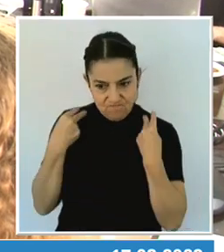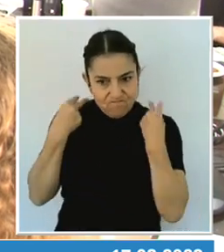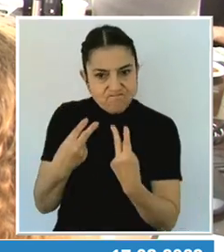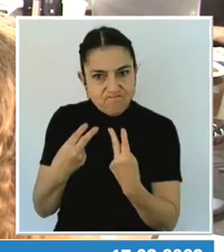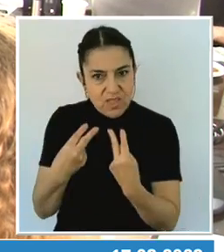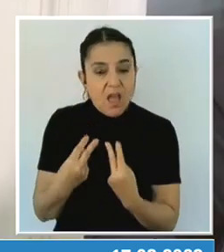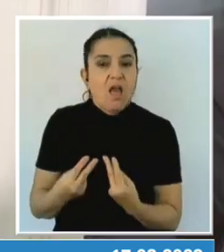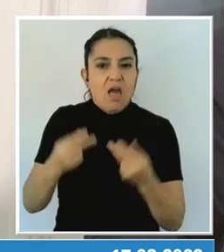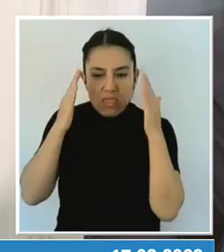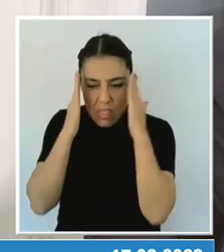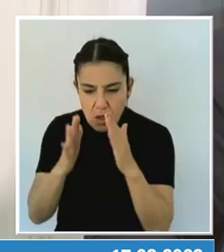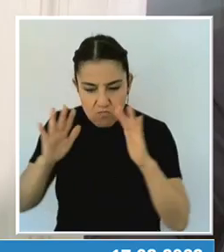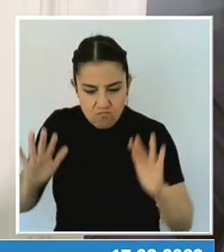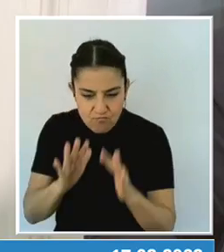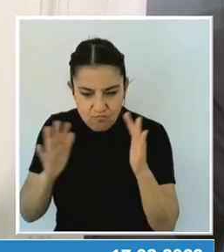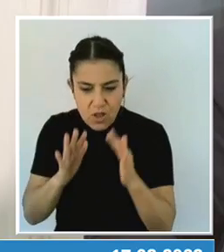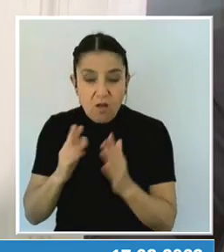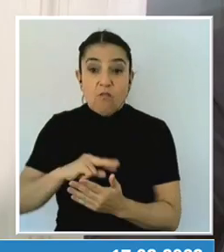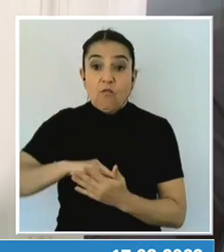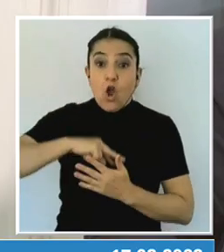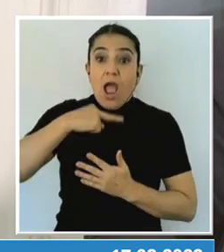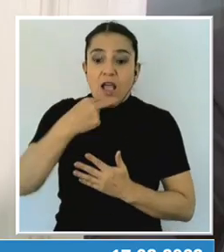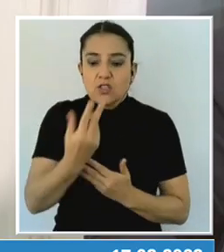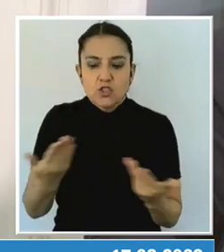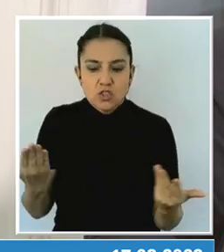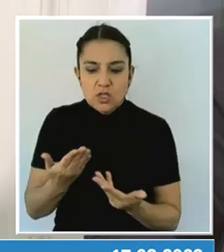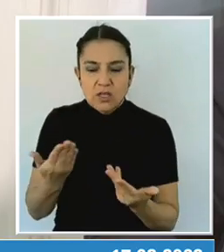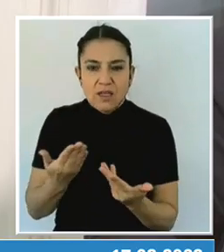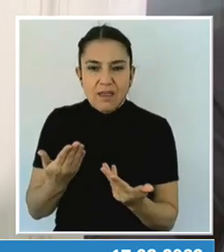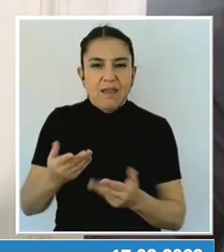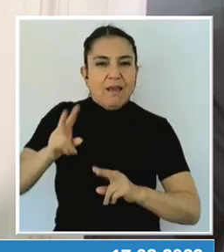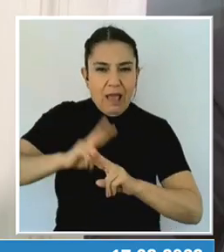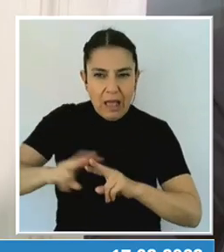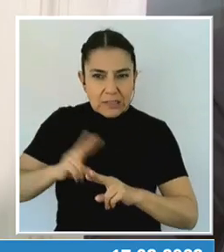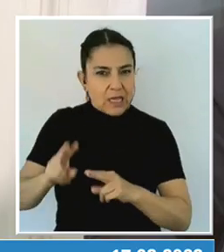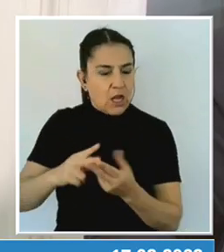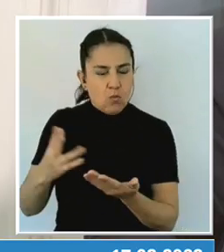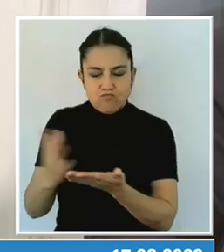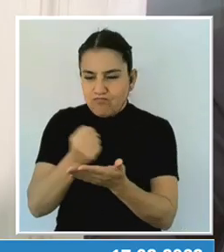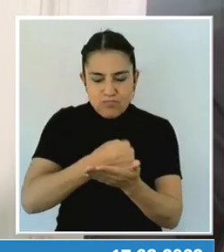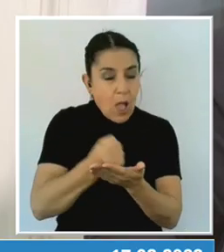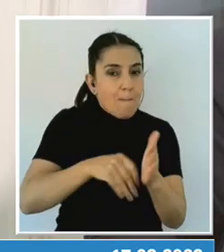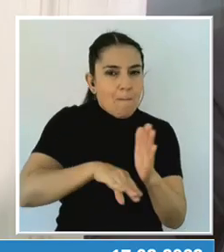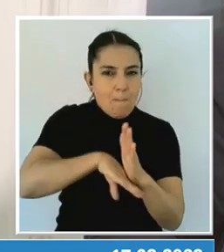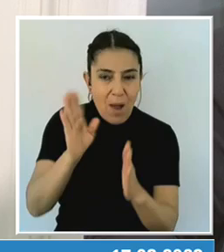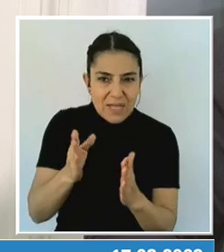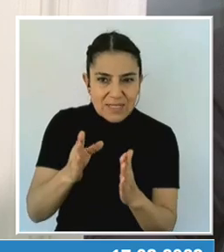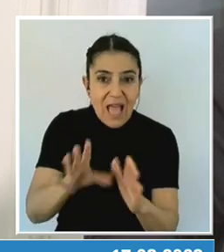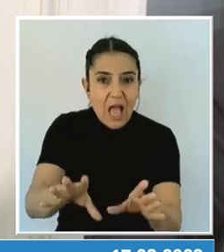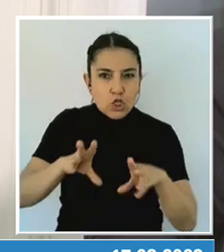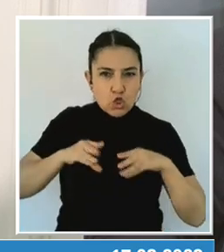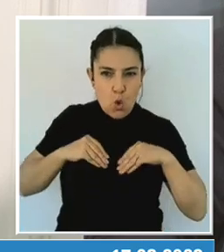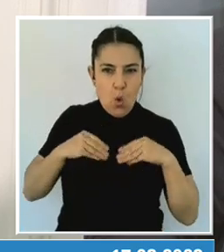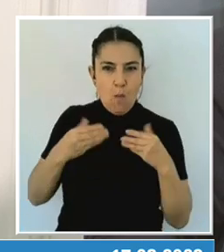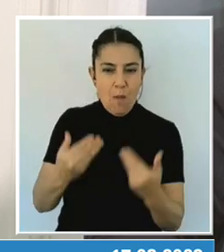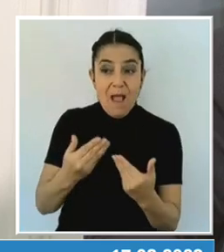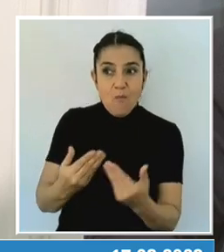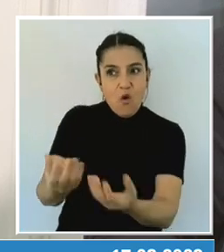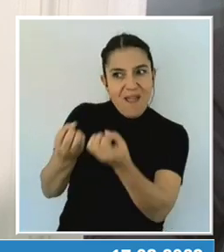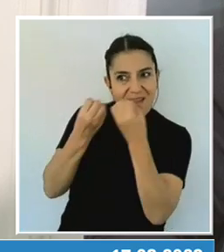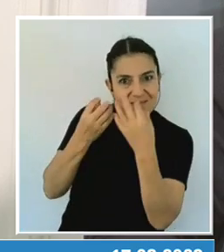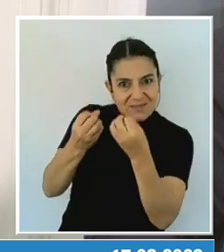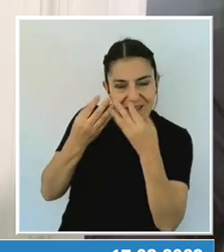dedicación, con vocación de realizar lo más posible. asumamos la enseñanza de